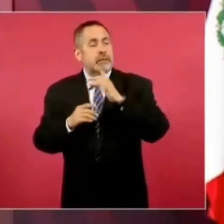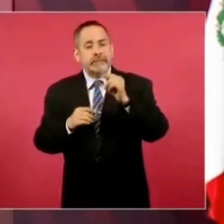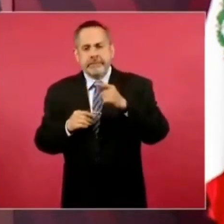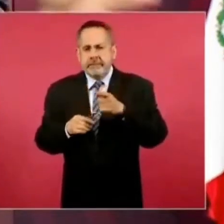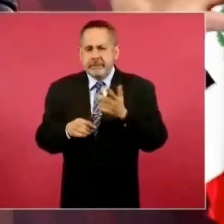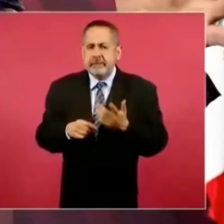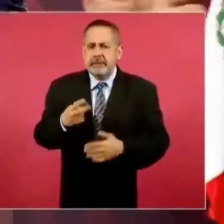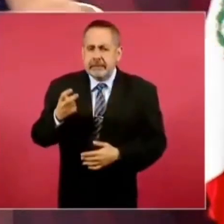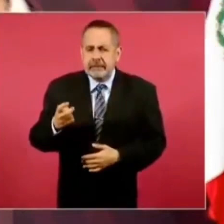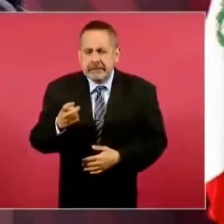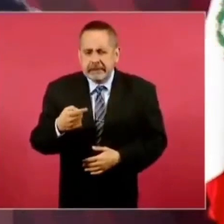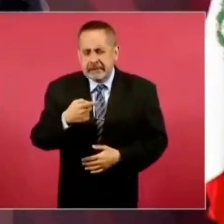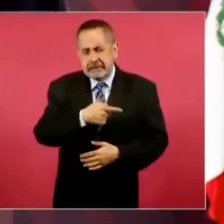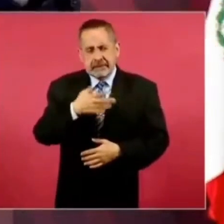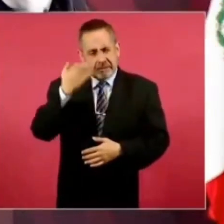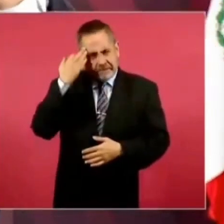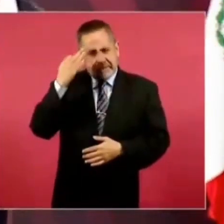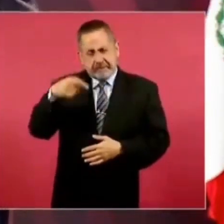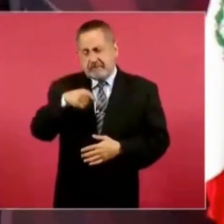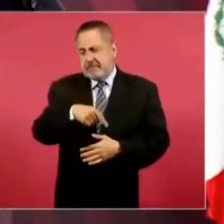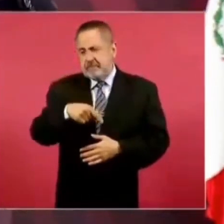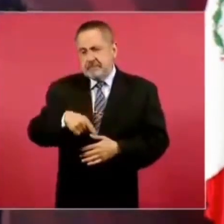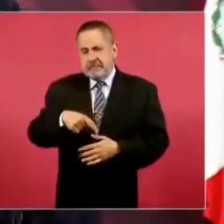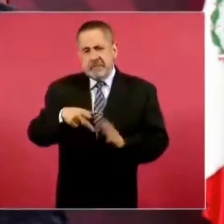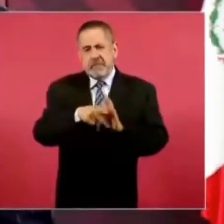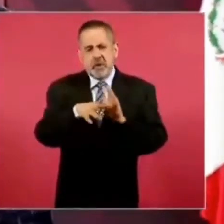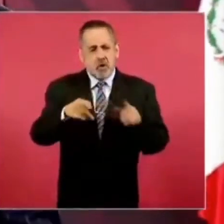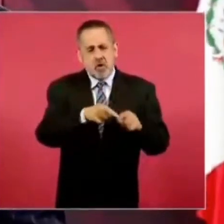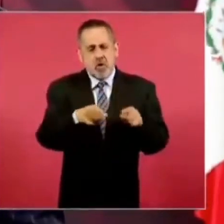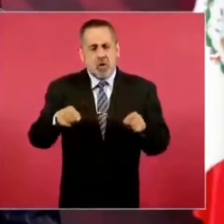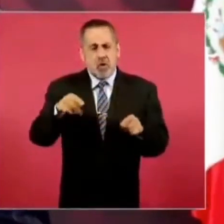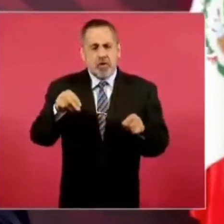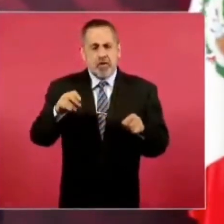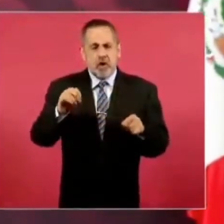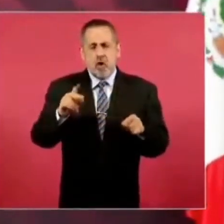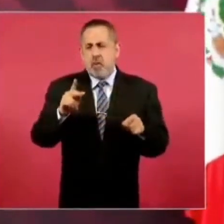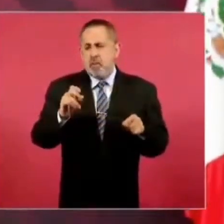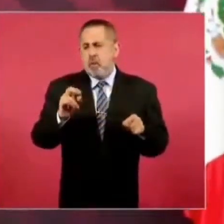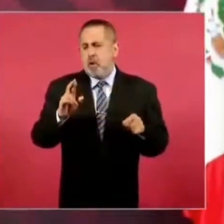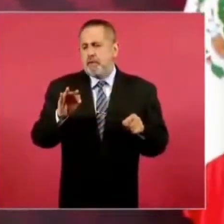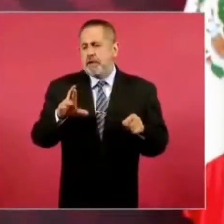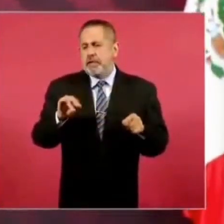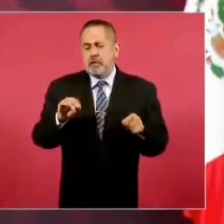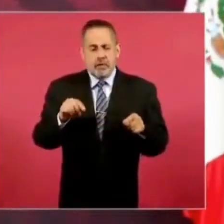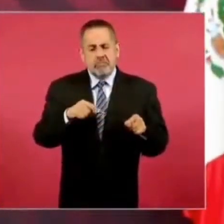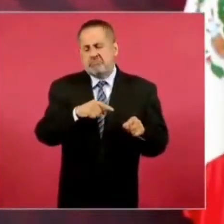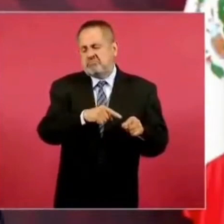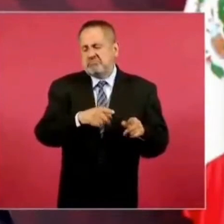Eso fue en mucho tiempo el periodo neoliberal o neoporfirista.